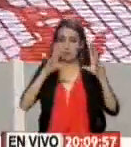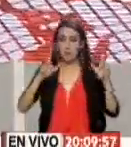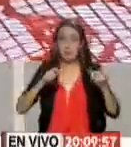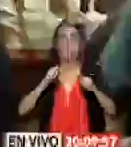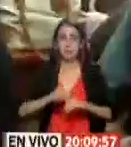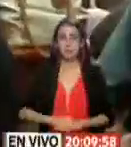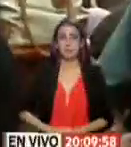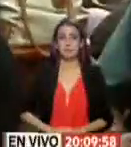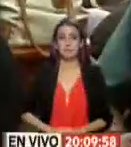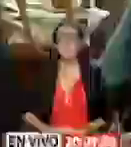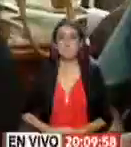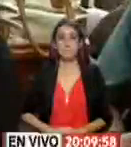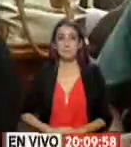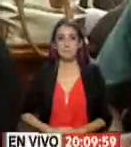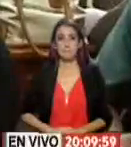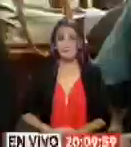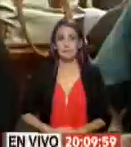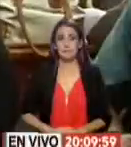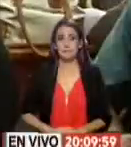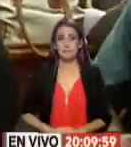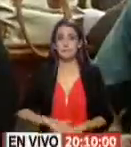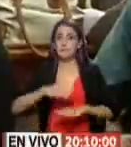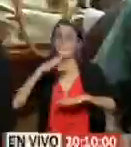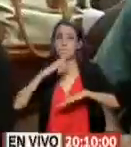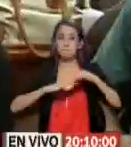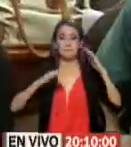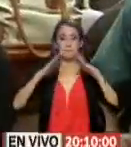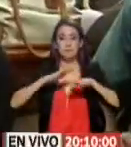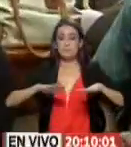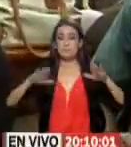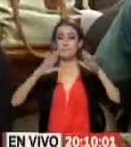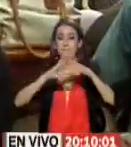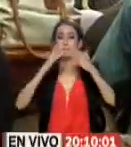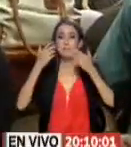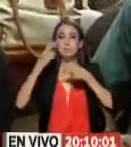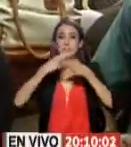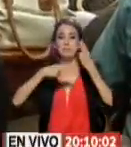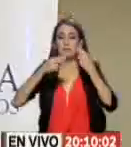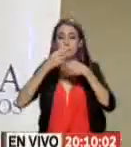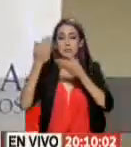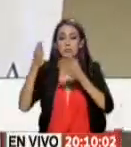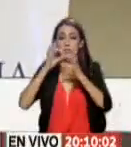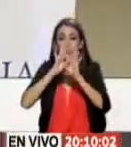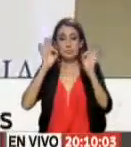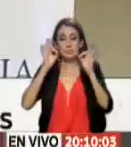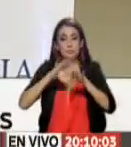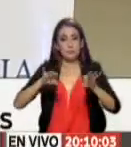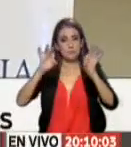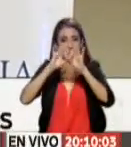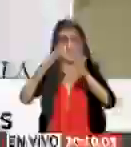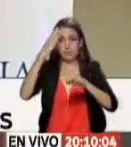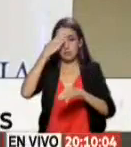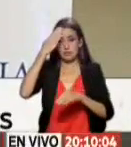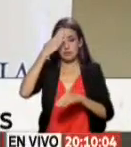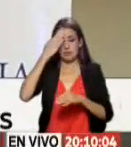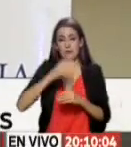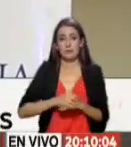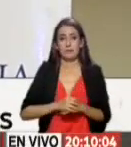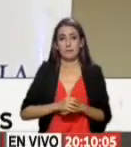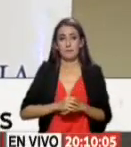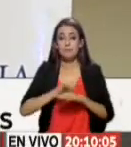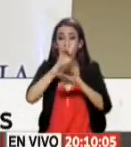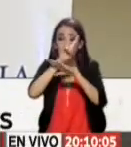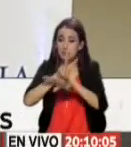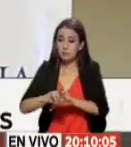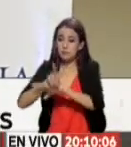financieros. Para prevenir ser víctimas del delito de lavado de activos es clave tener el conocimiento. Por ello, la Superintendencia